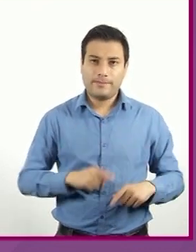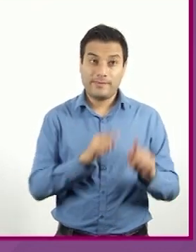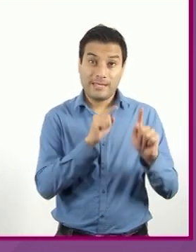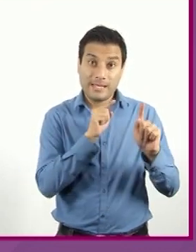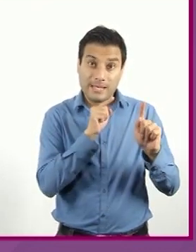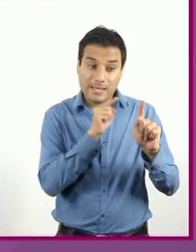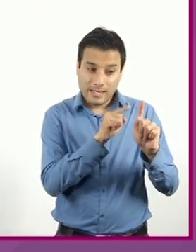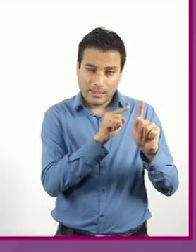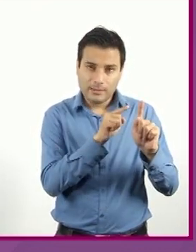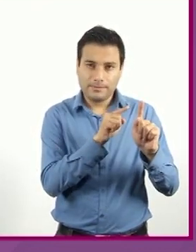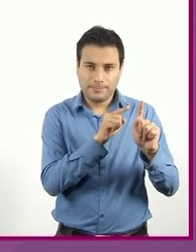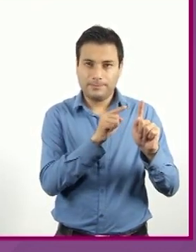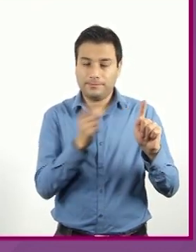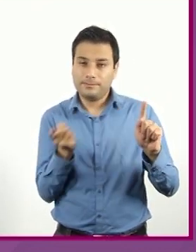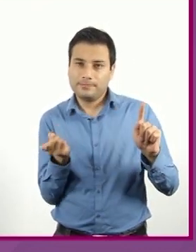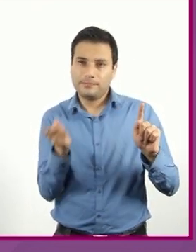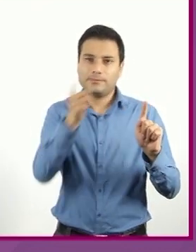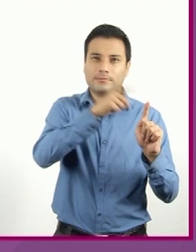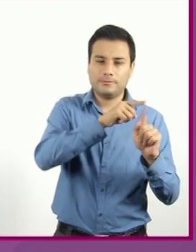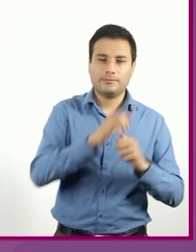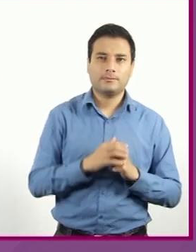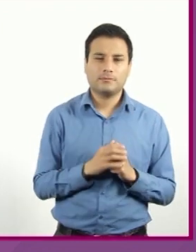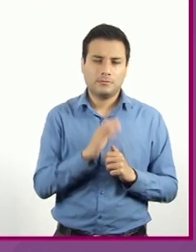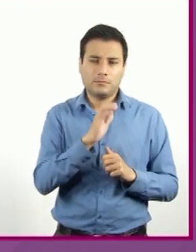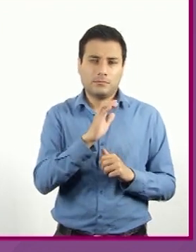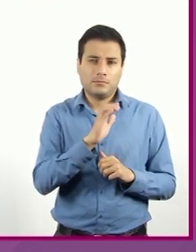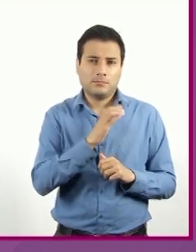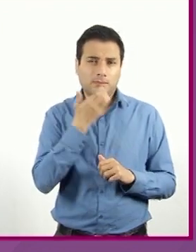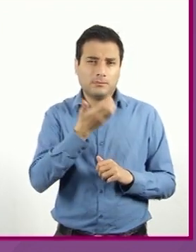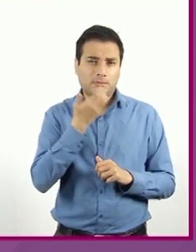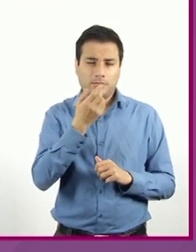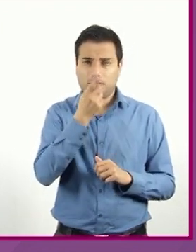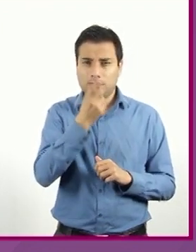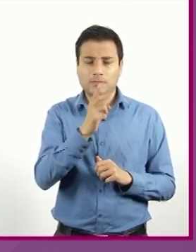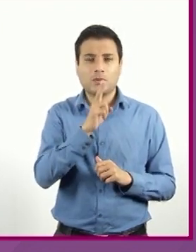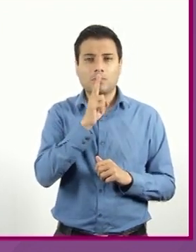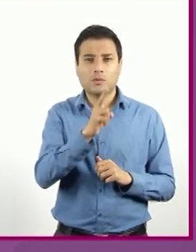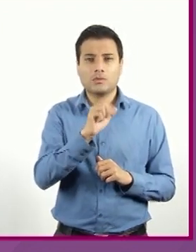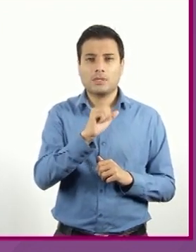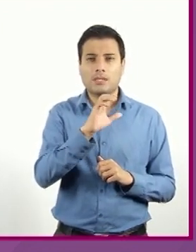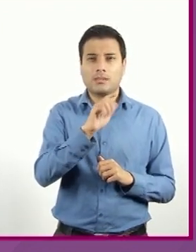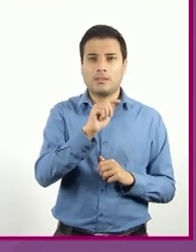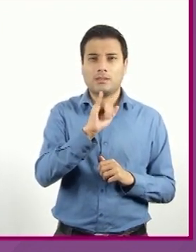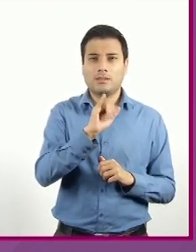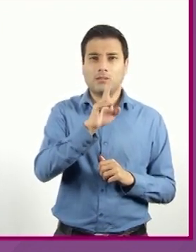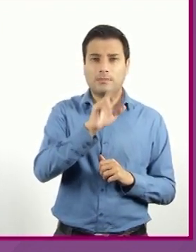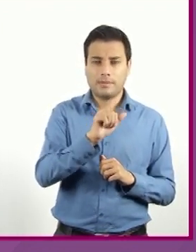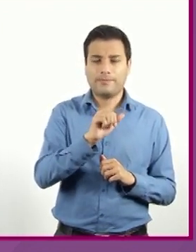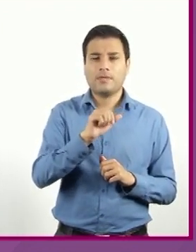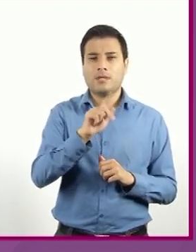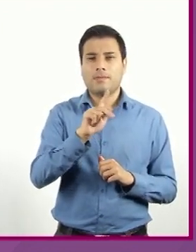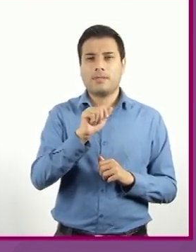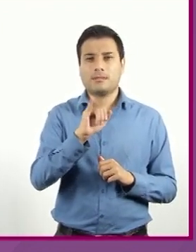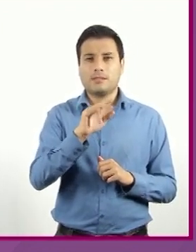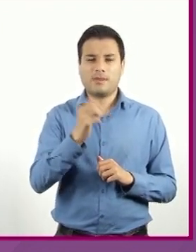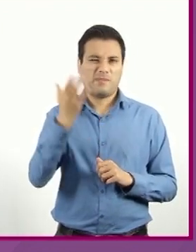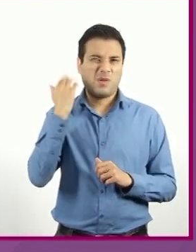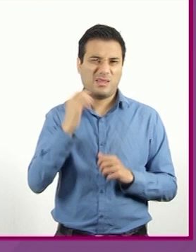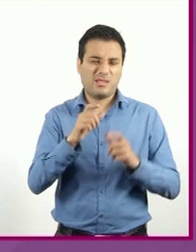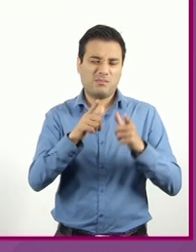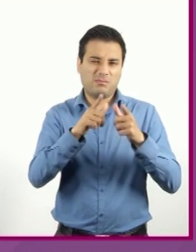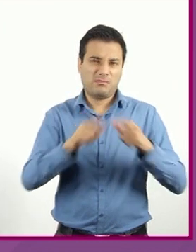que se realiza. Aunque tradicionalmente se habla de voz activa y pasiva, una posición más reciente indica